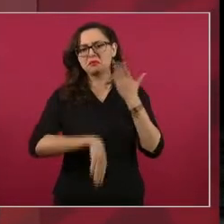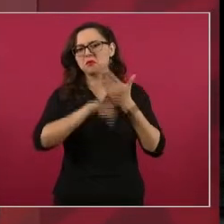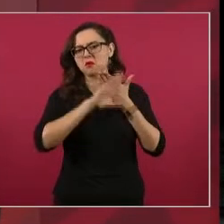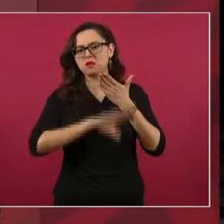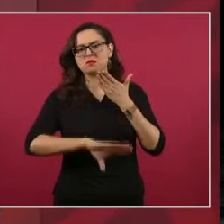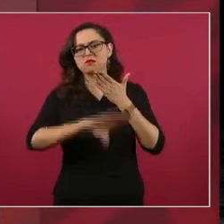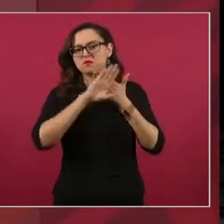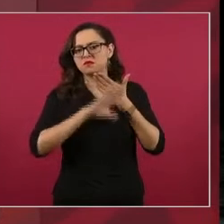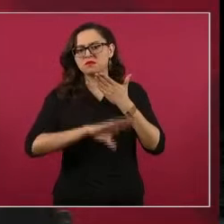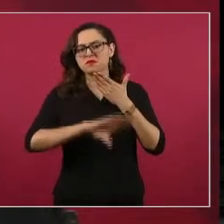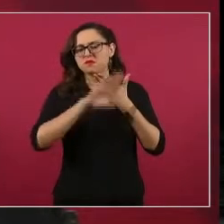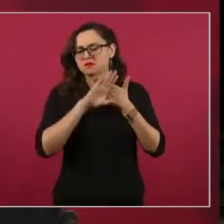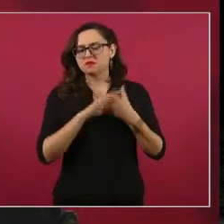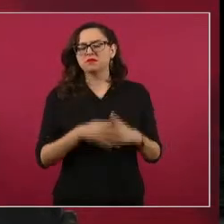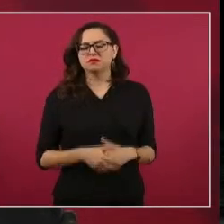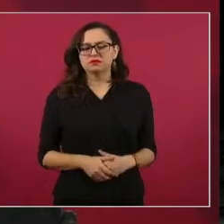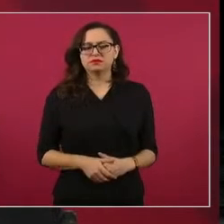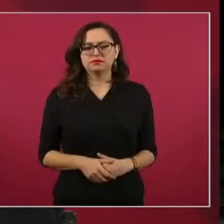libertad